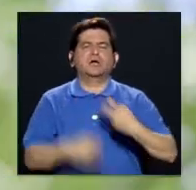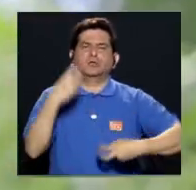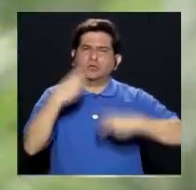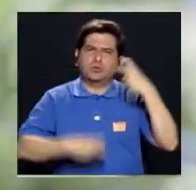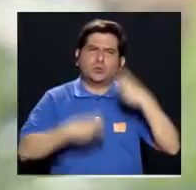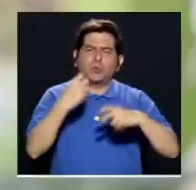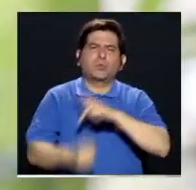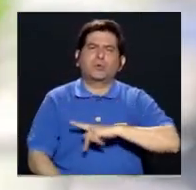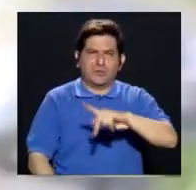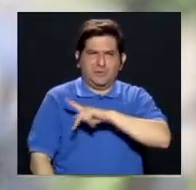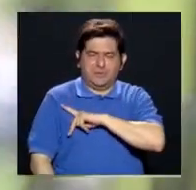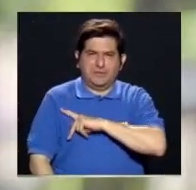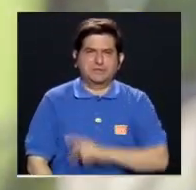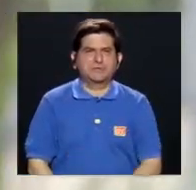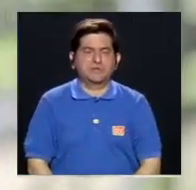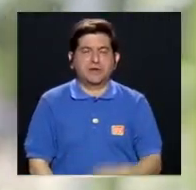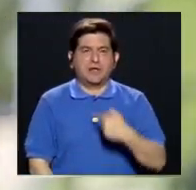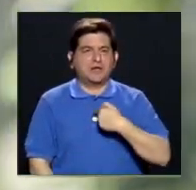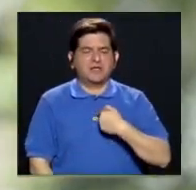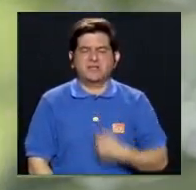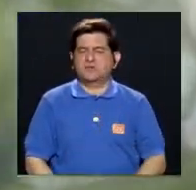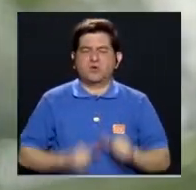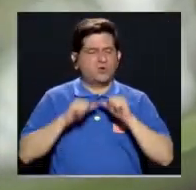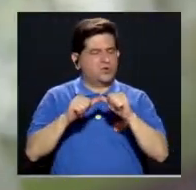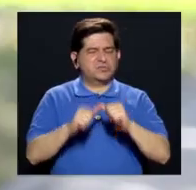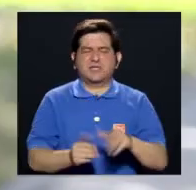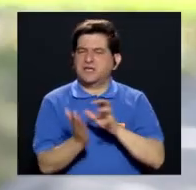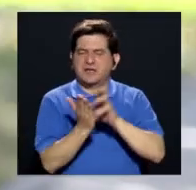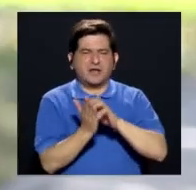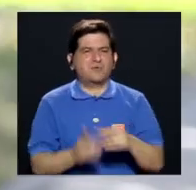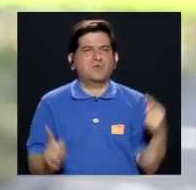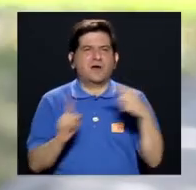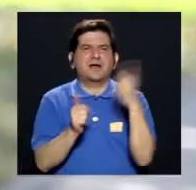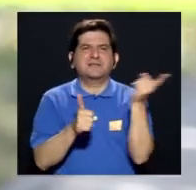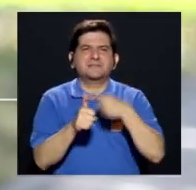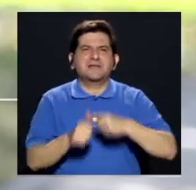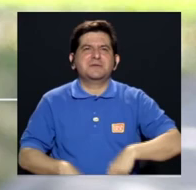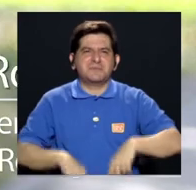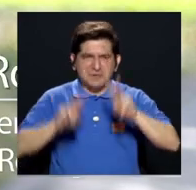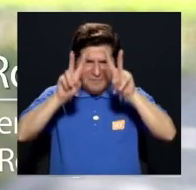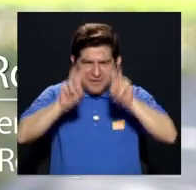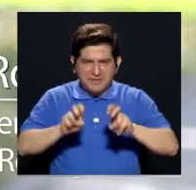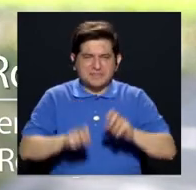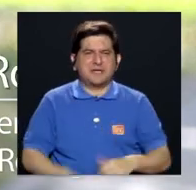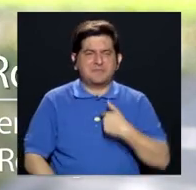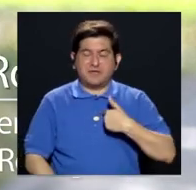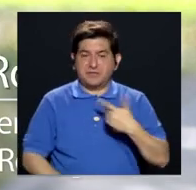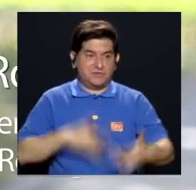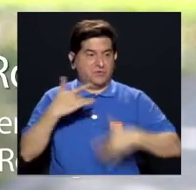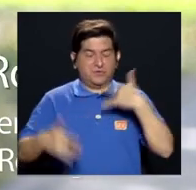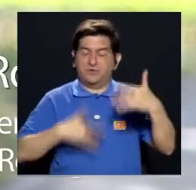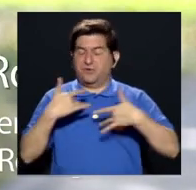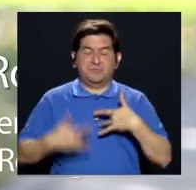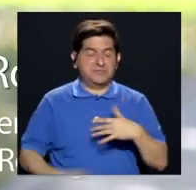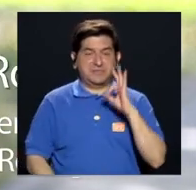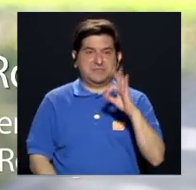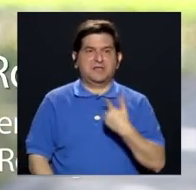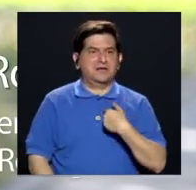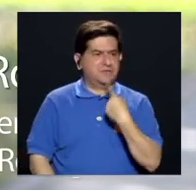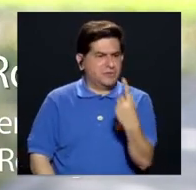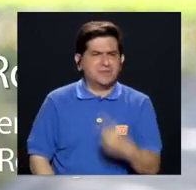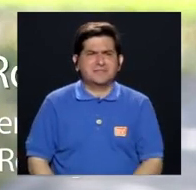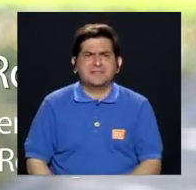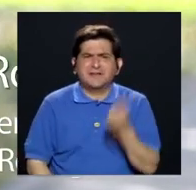problema un poco personal, más que todo, y tuve que dejar cálculo. Sí lo llevé como hasta el primer examen y la verdad que me sentía completamente desubicado, no sé. Yo veía las cosas y yo